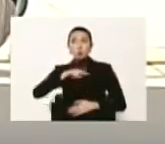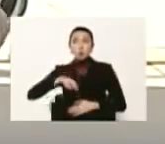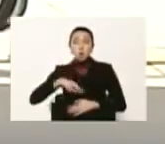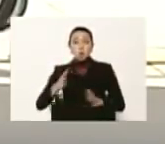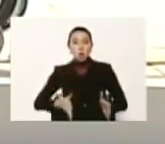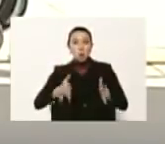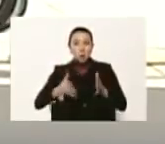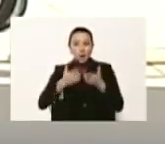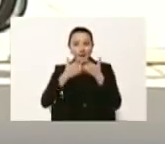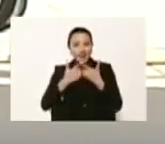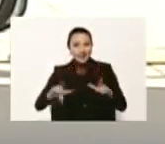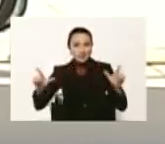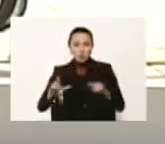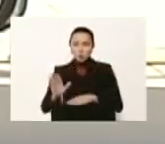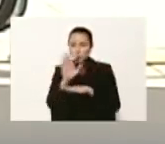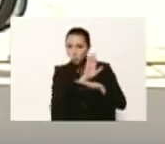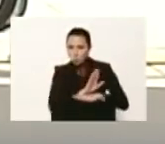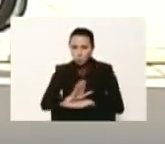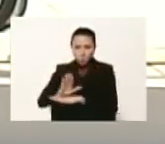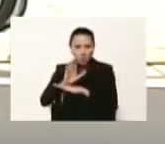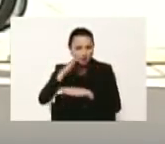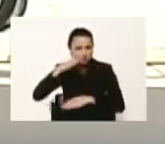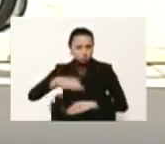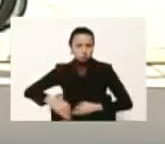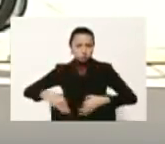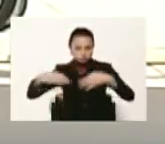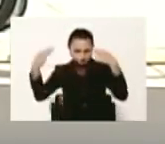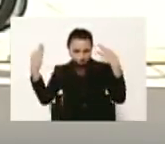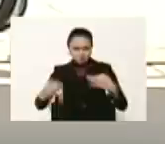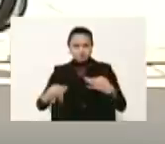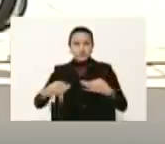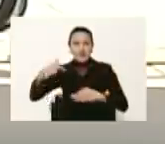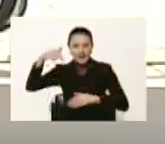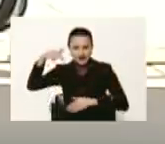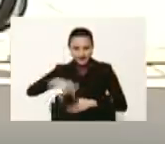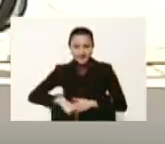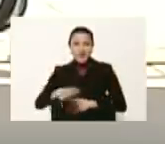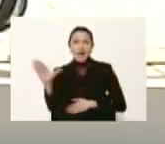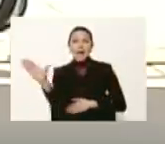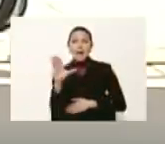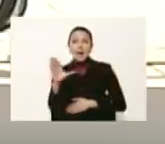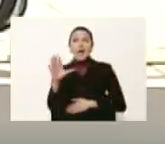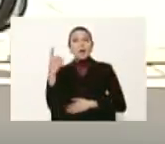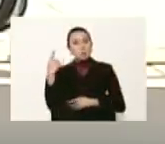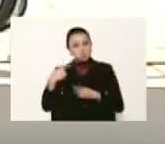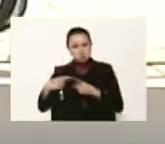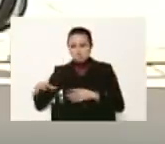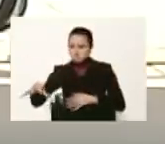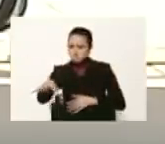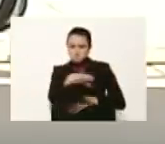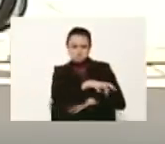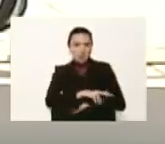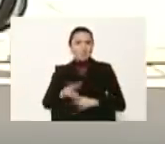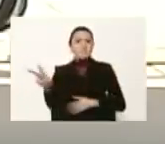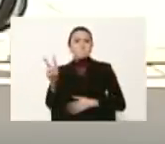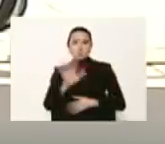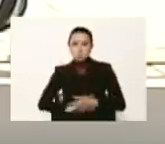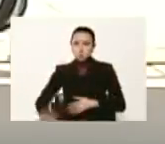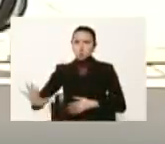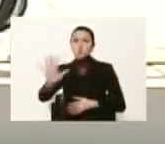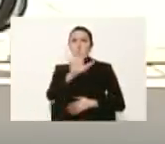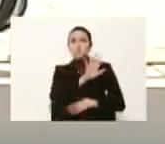lograr la liberación y protección de nuestro pueblo aquí en Caracas y en cualquier rincón de nuestra